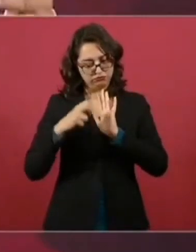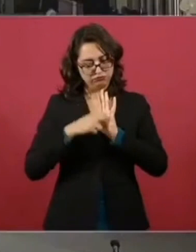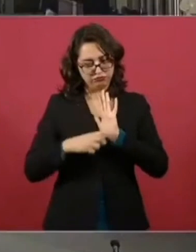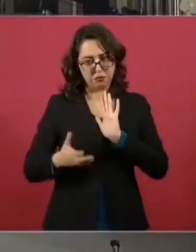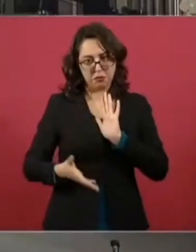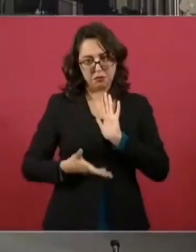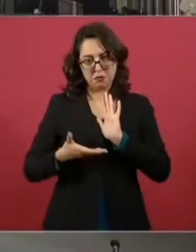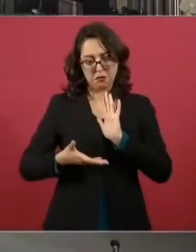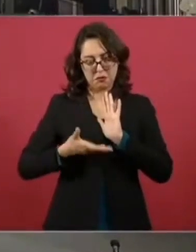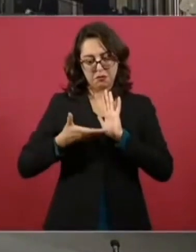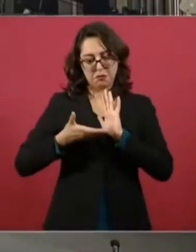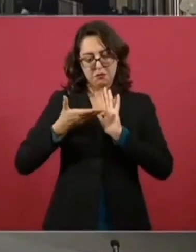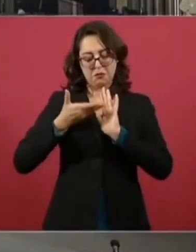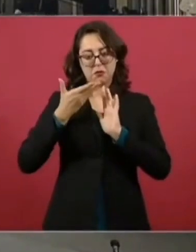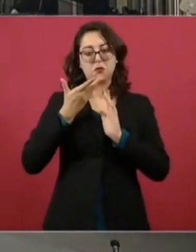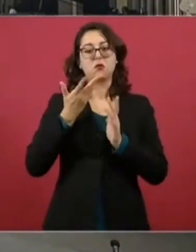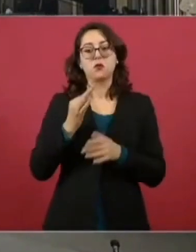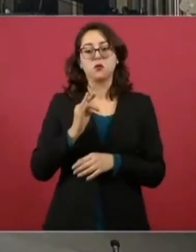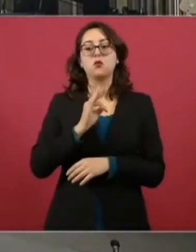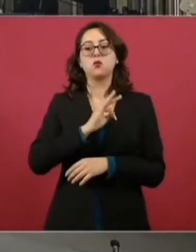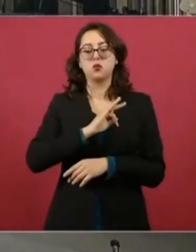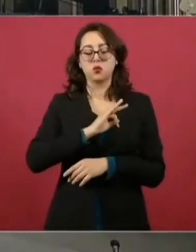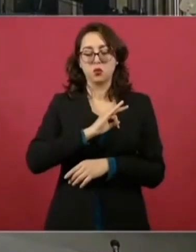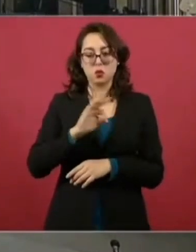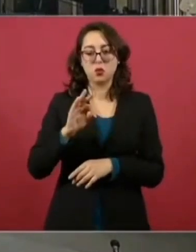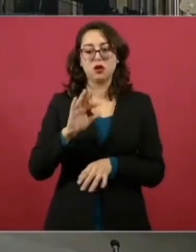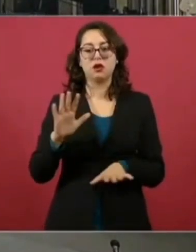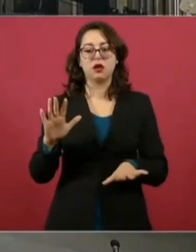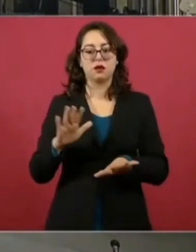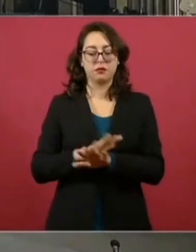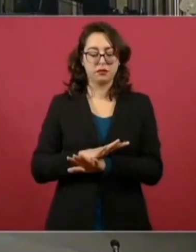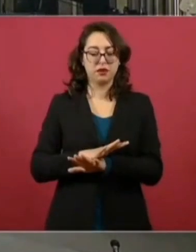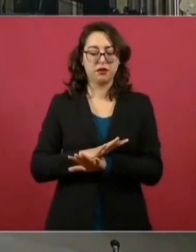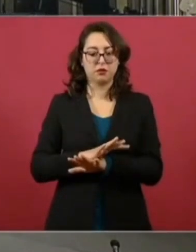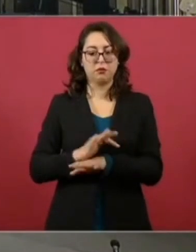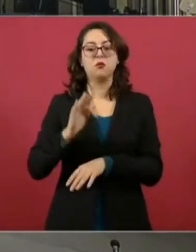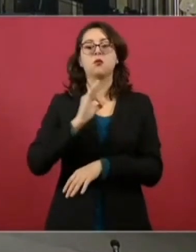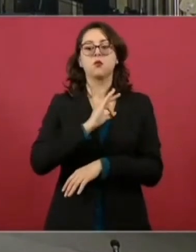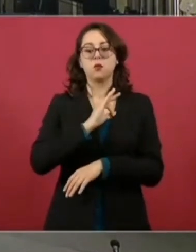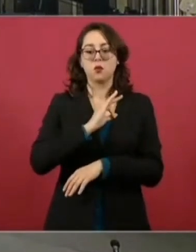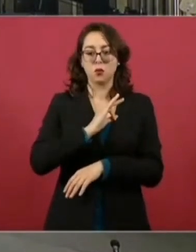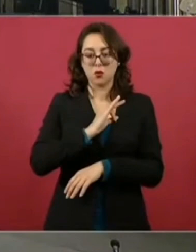Si se puede rectificar.